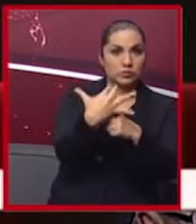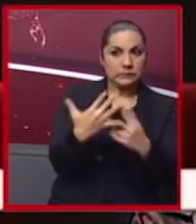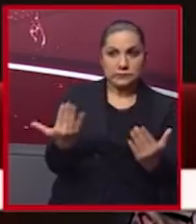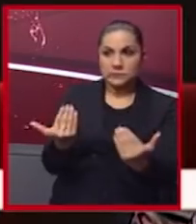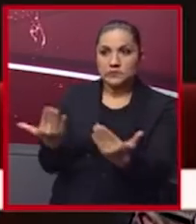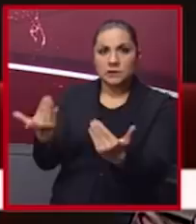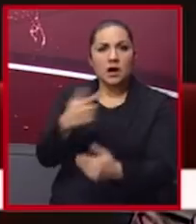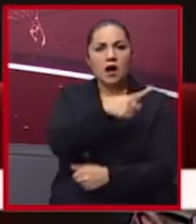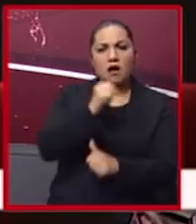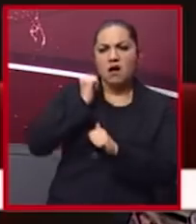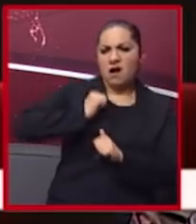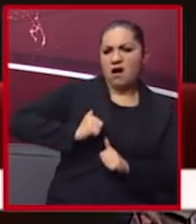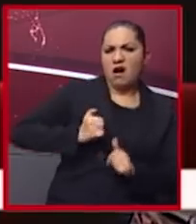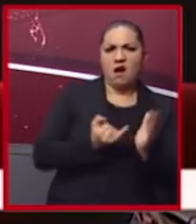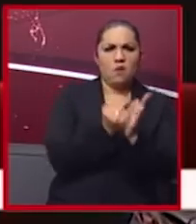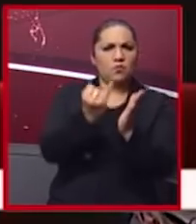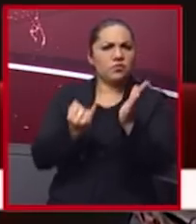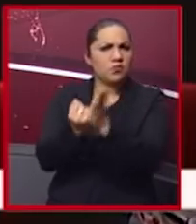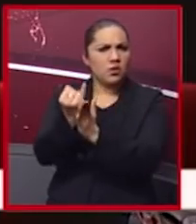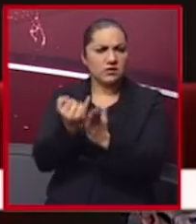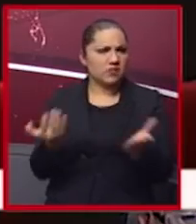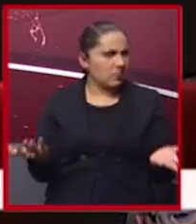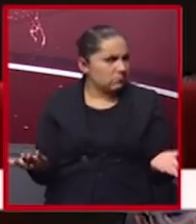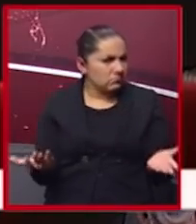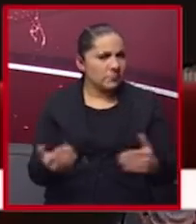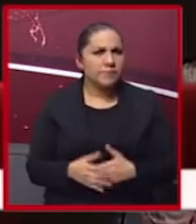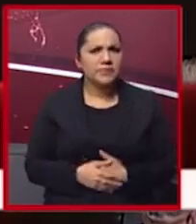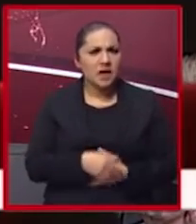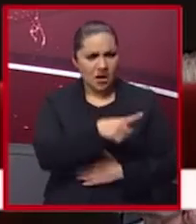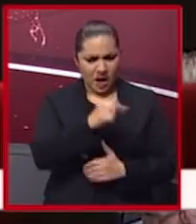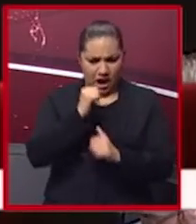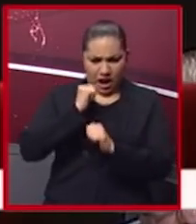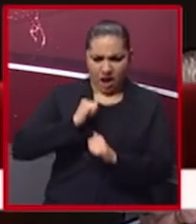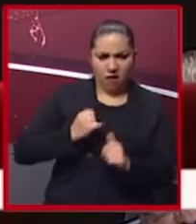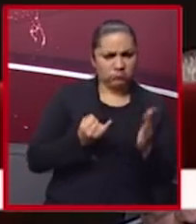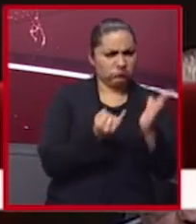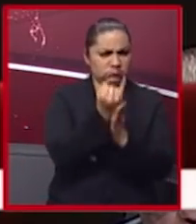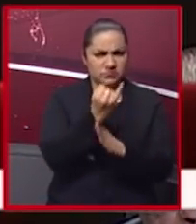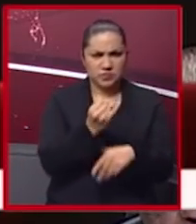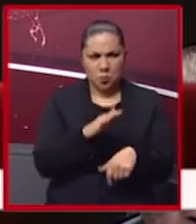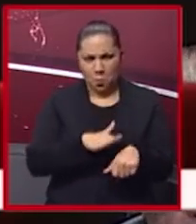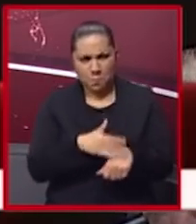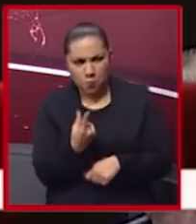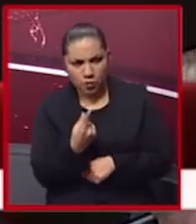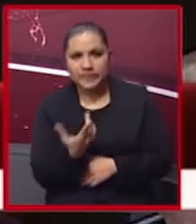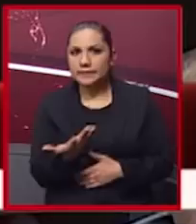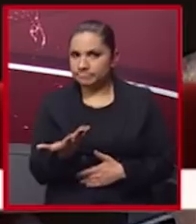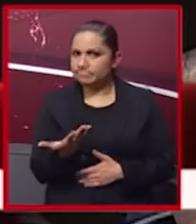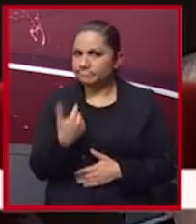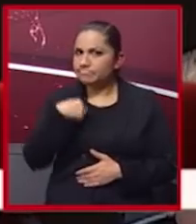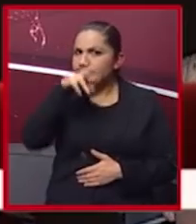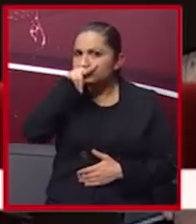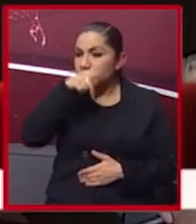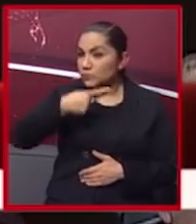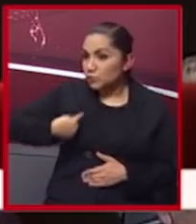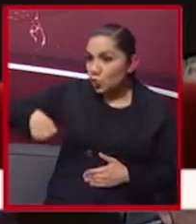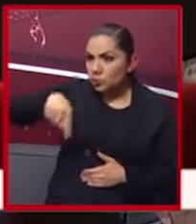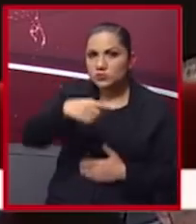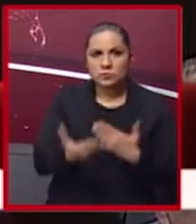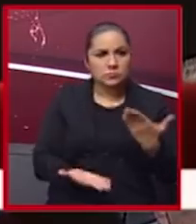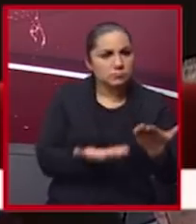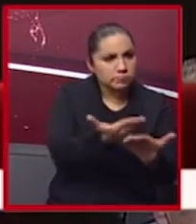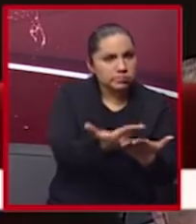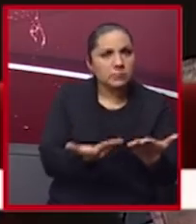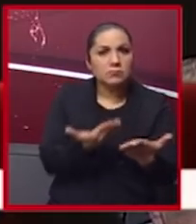Autoritario porque nos preocupa que nadie le pueda mover una coma, sin inclusión, sin diputados, sin alcaldes,